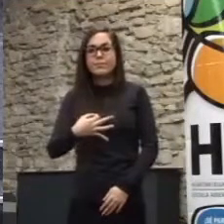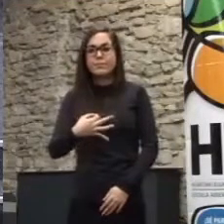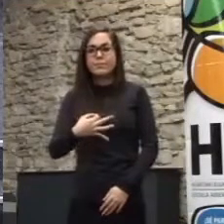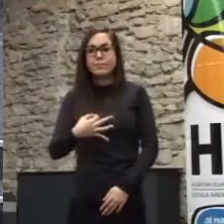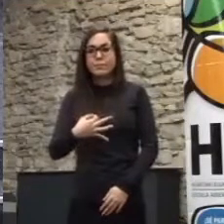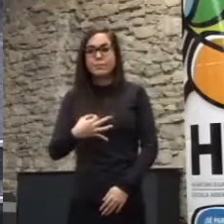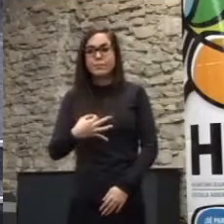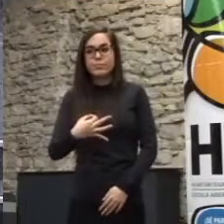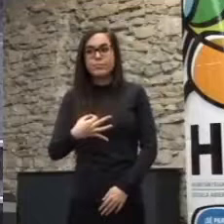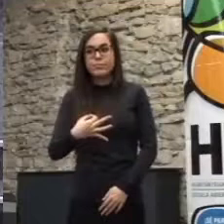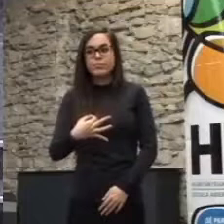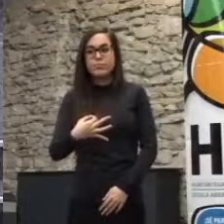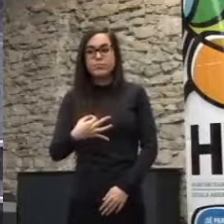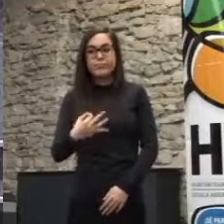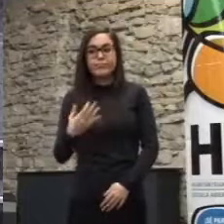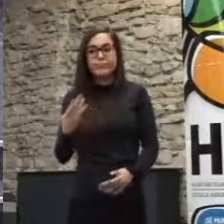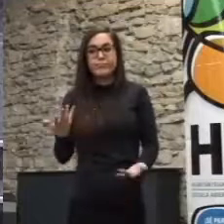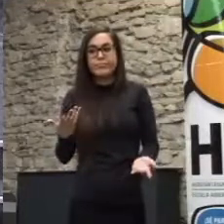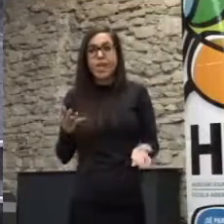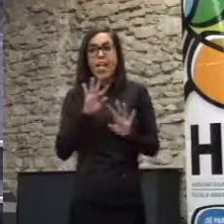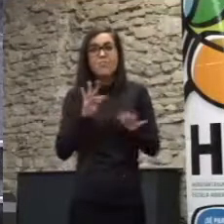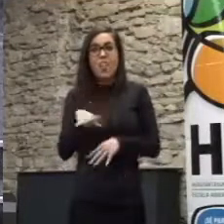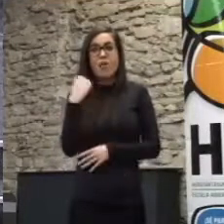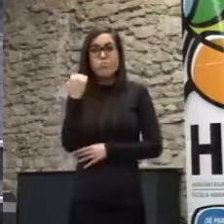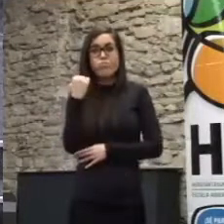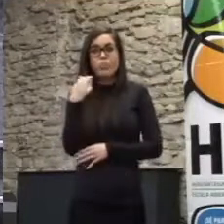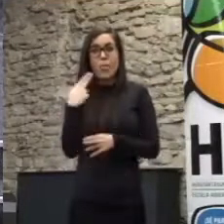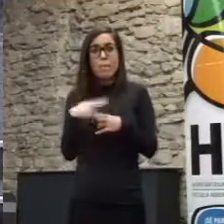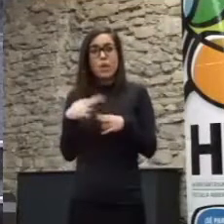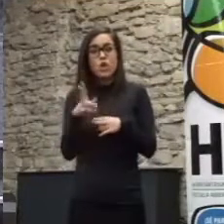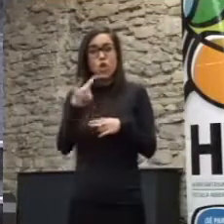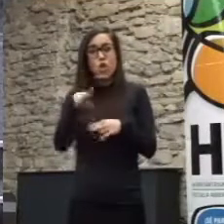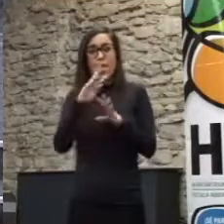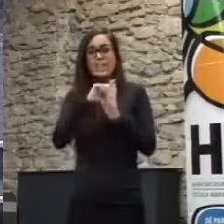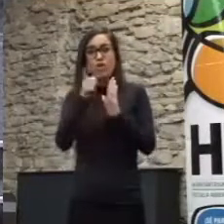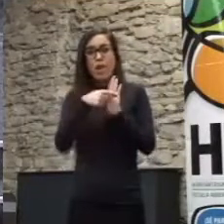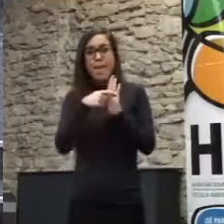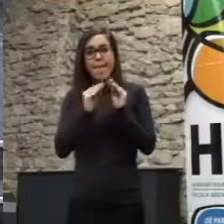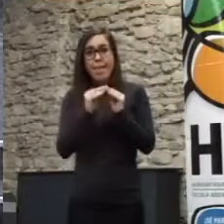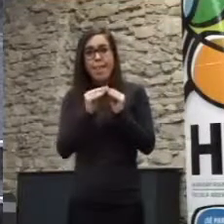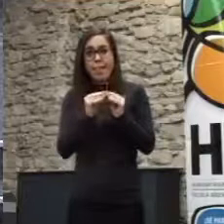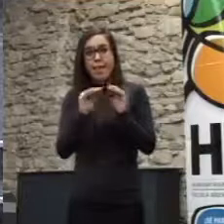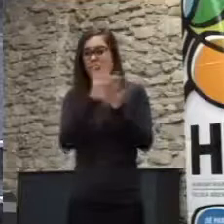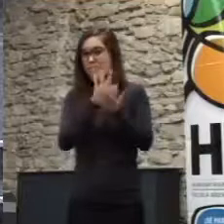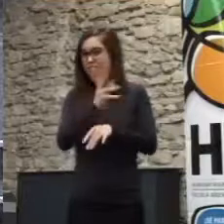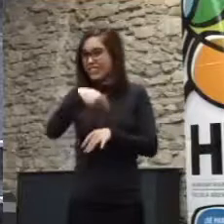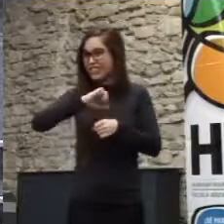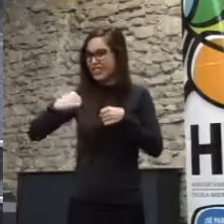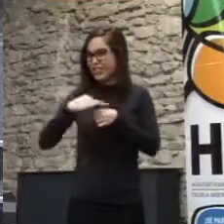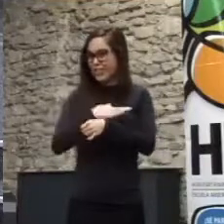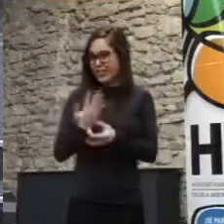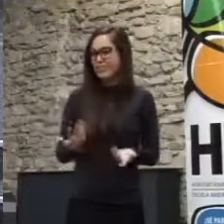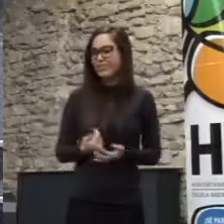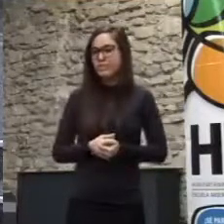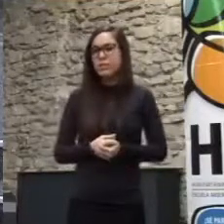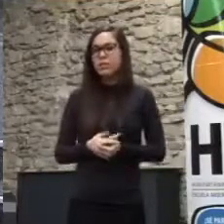del poder político, es muy importante porque es quien va a hacer las leyes, quien va a hacer un montón de cosas que nos van a influir. Pero luego la verdad y la realidad y